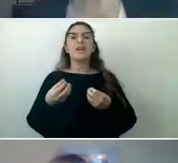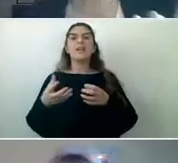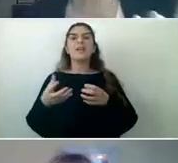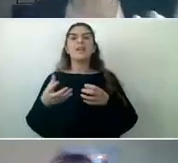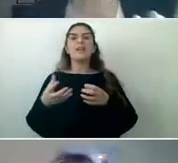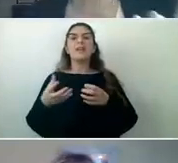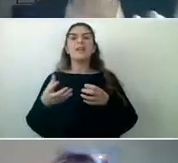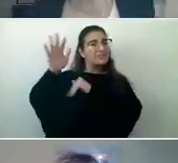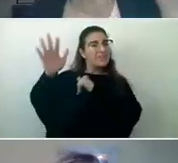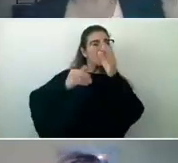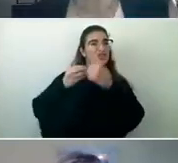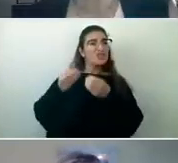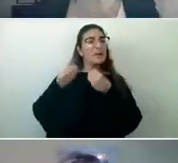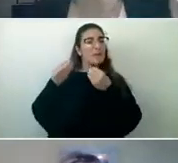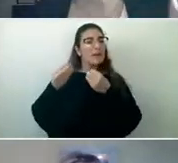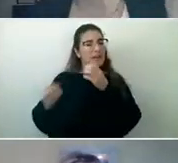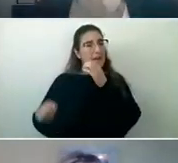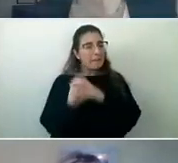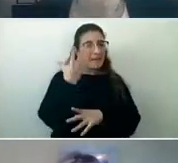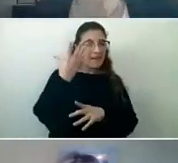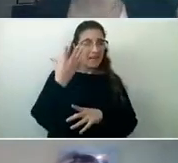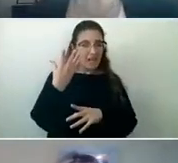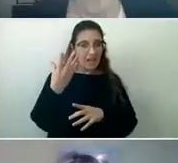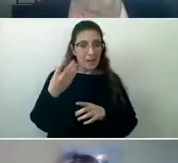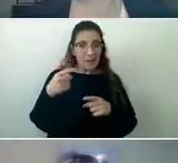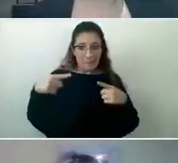¿sí? De ahí surge el término transversalidad.